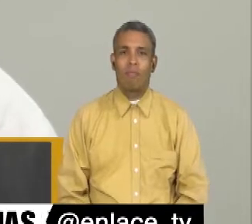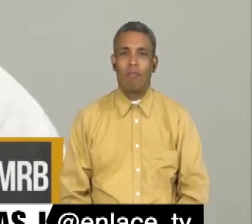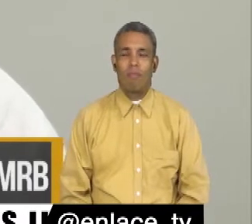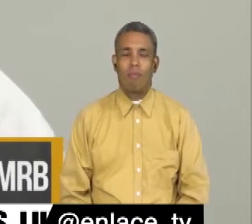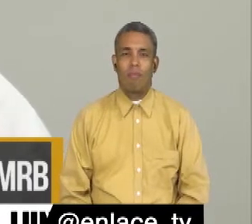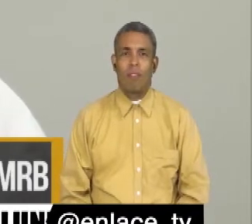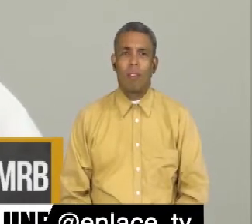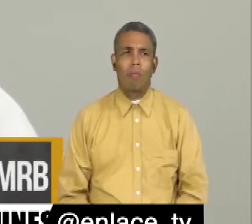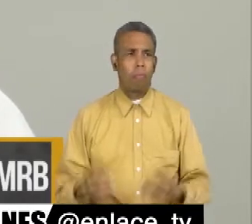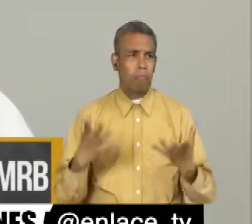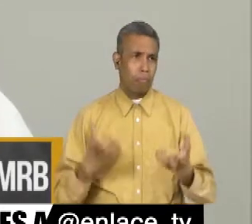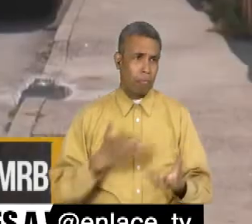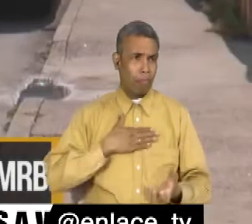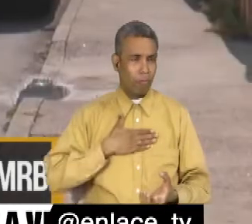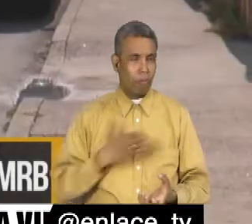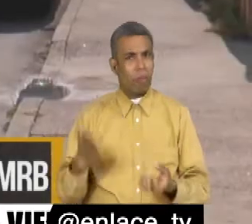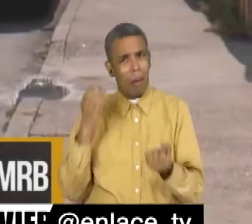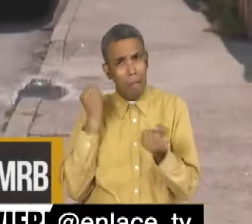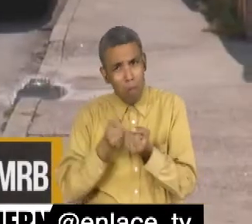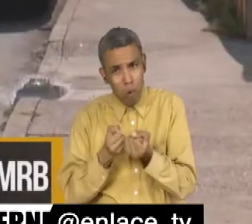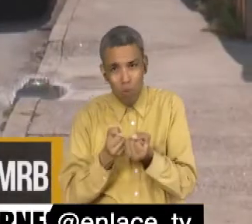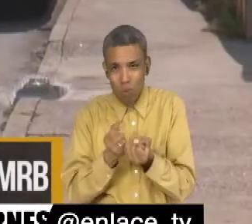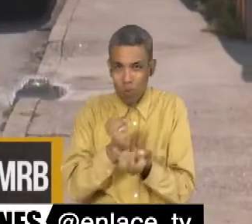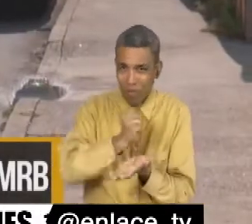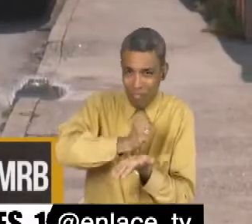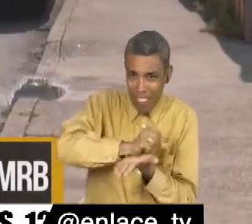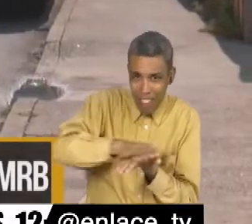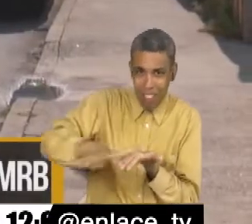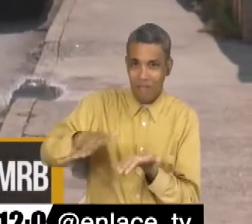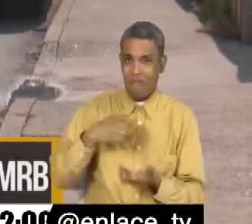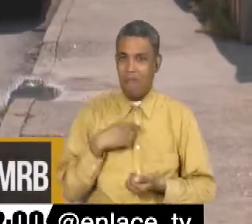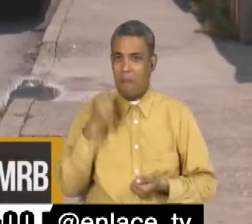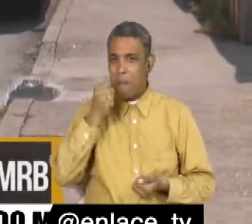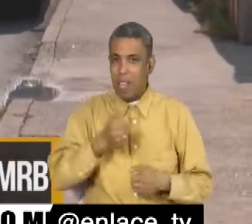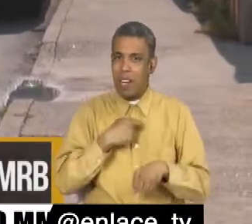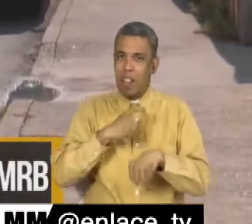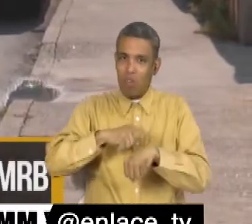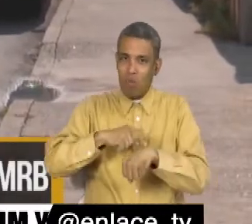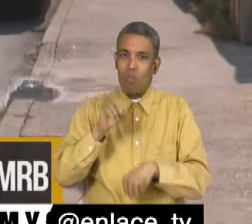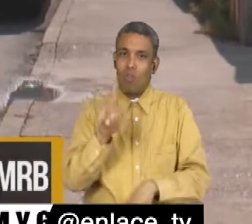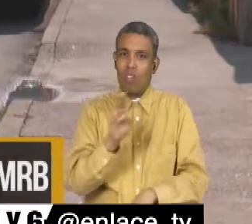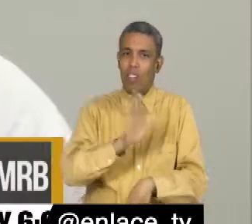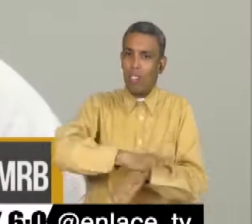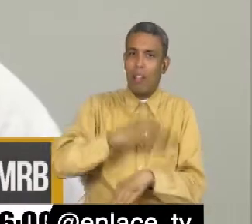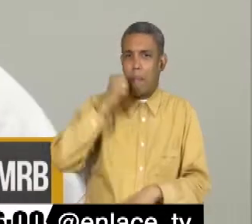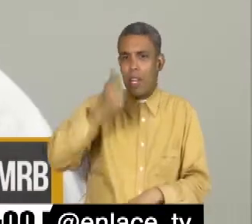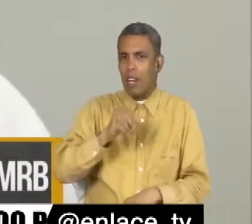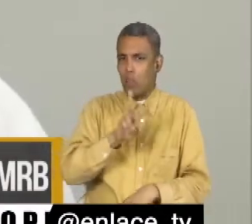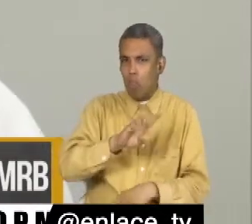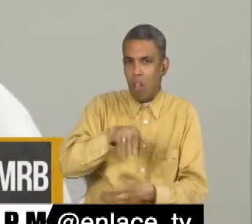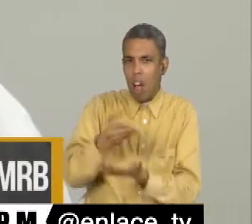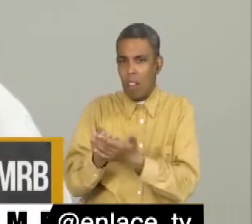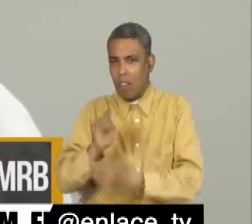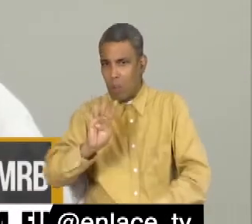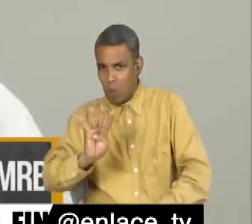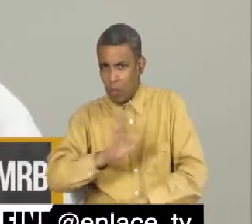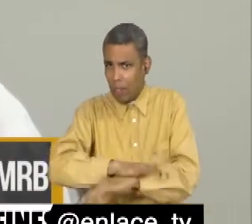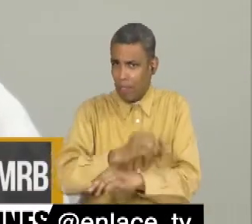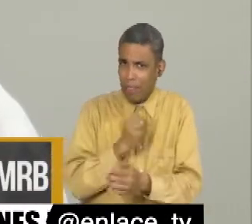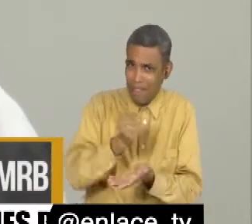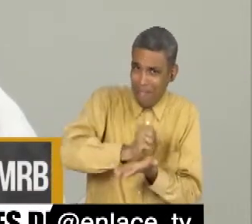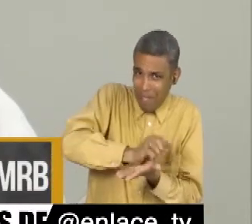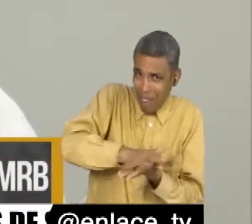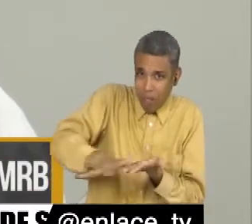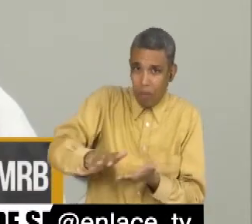Barranca Bermeja el servicio de transporte gratuito, a partir de las 2 de la tarde, de 2 a 4 de la tarde, para que no haya